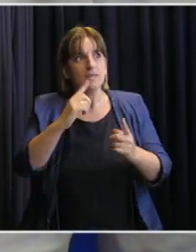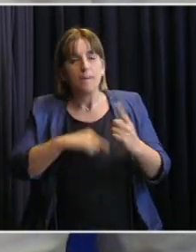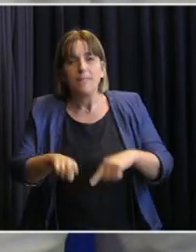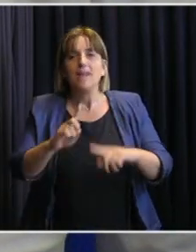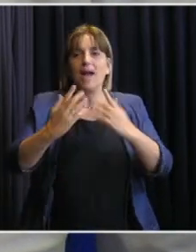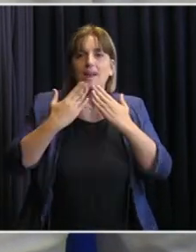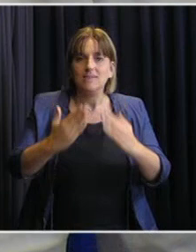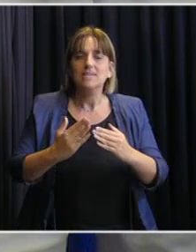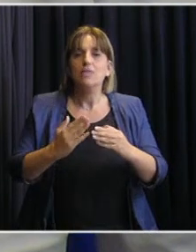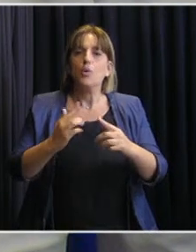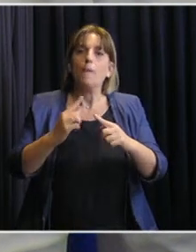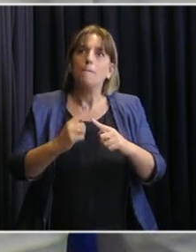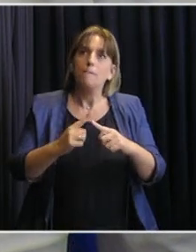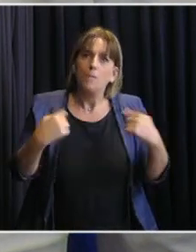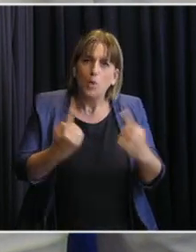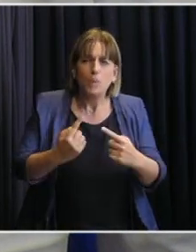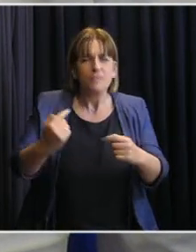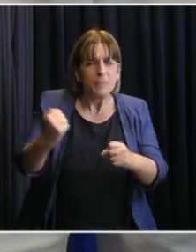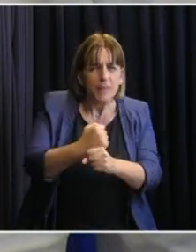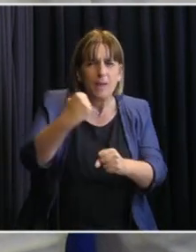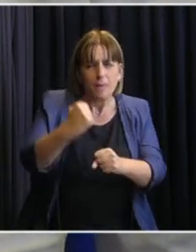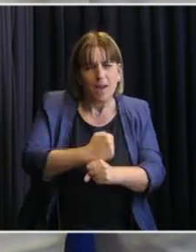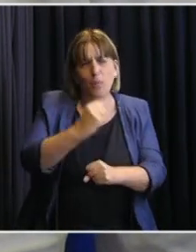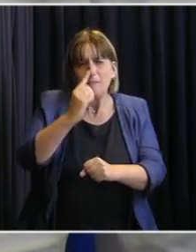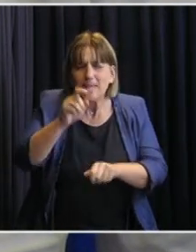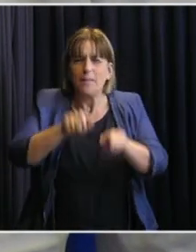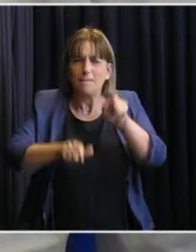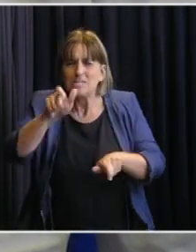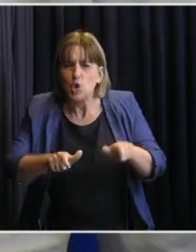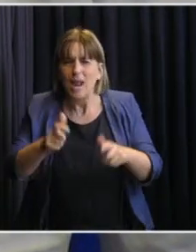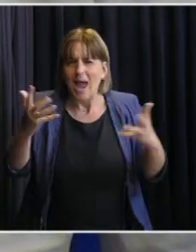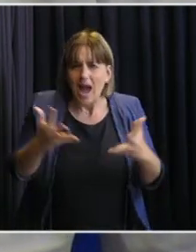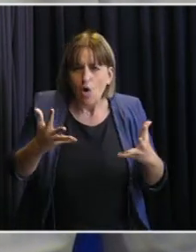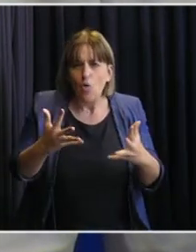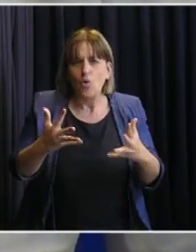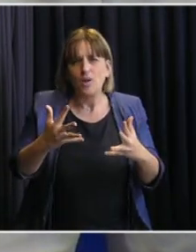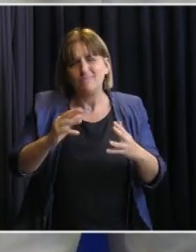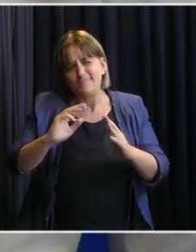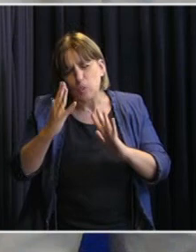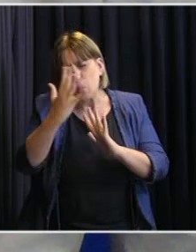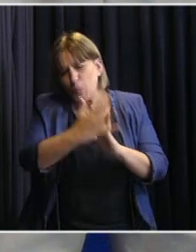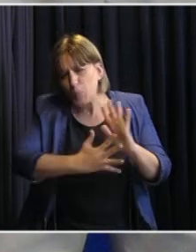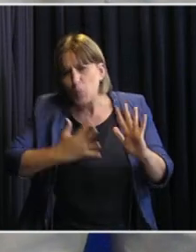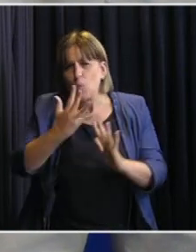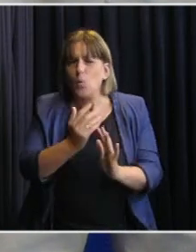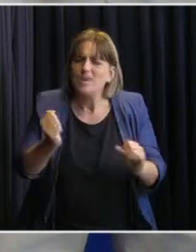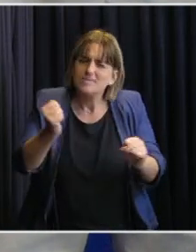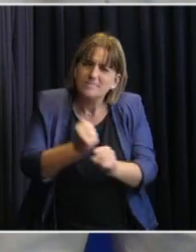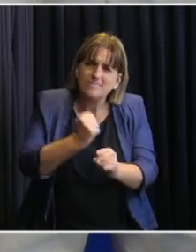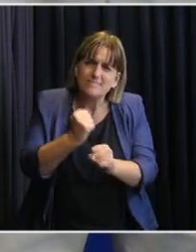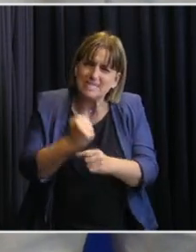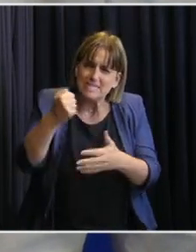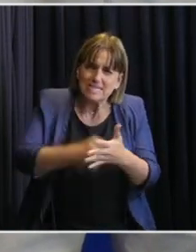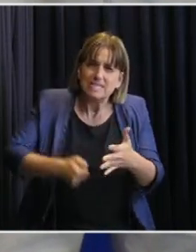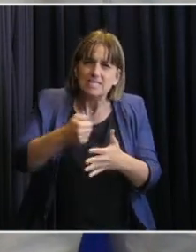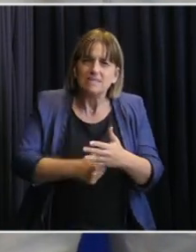que miles de hombres y mujeres están haciendo a lo largo de todo nuestro territorio y merecen